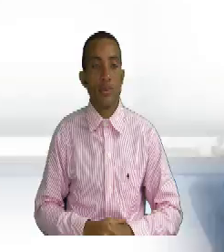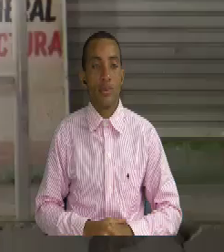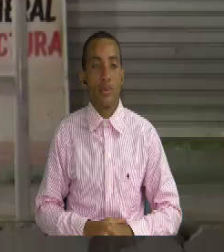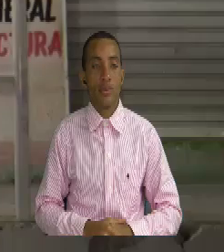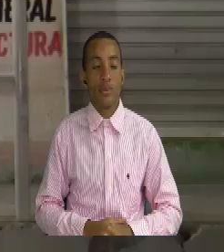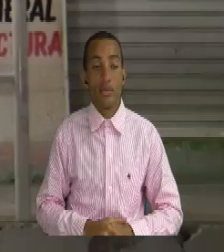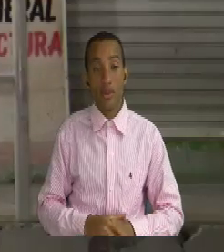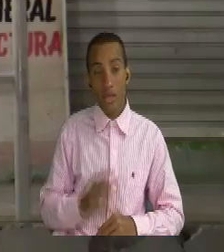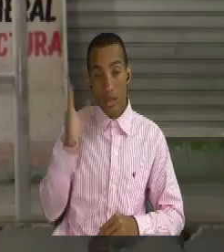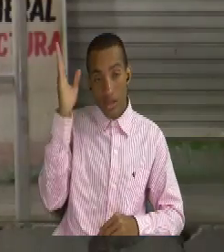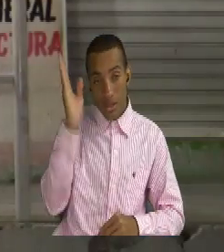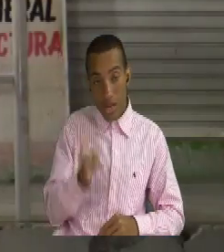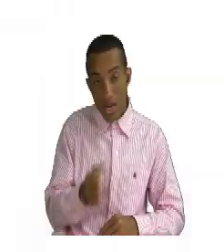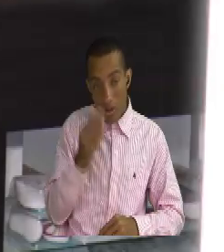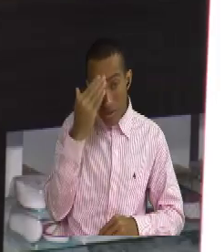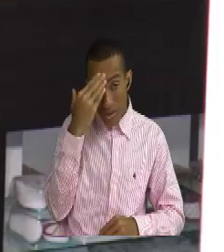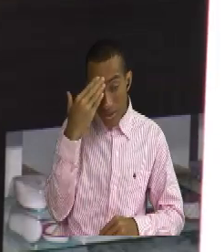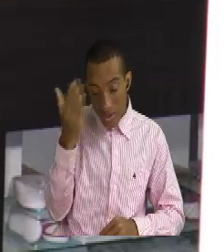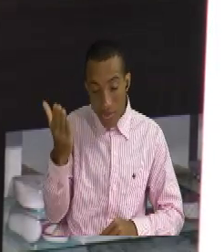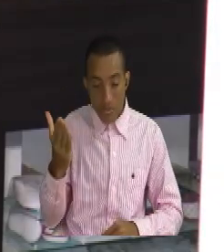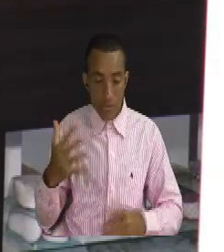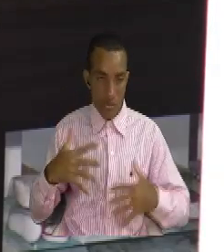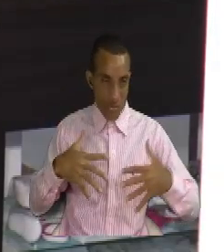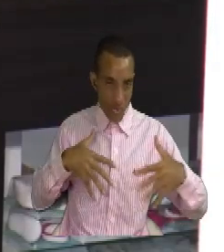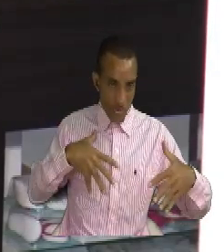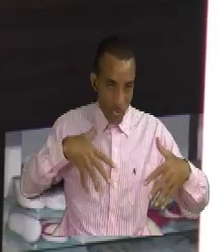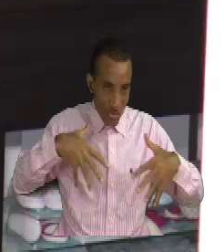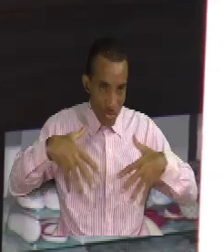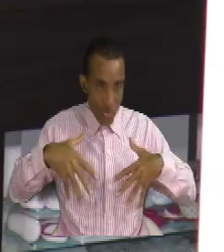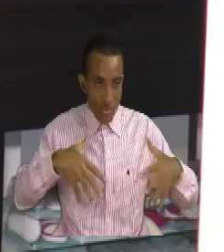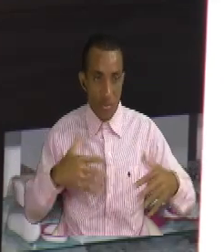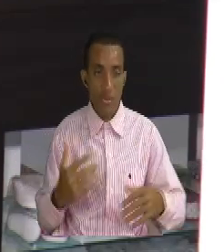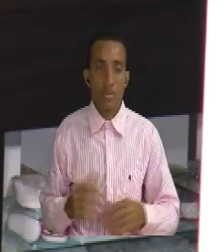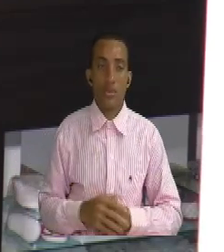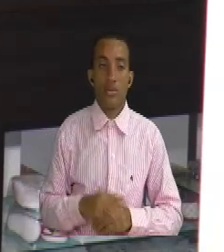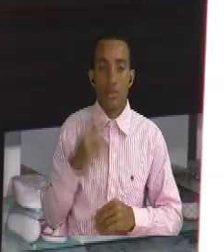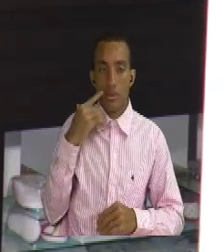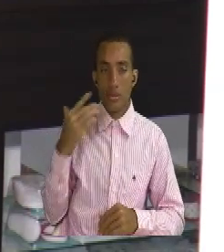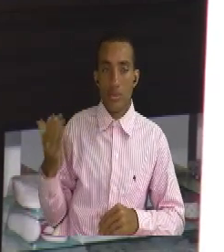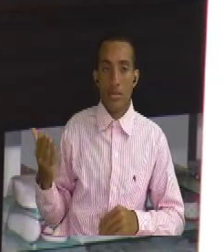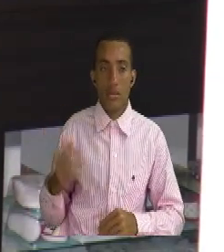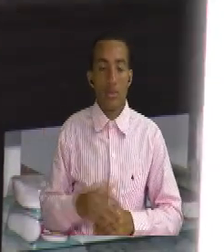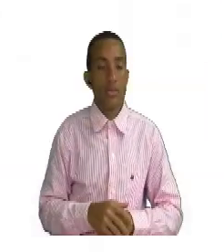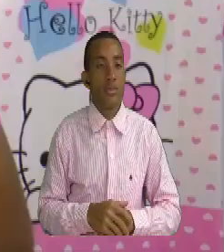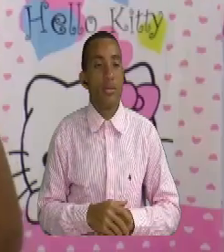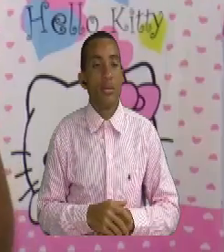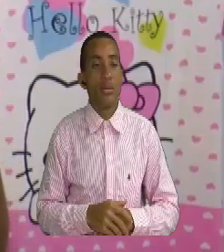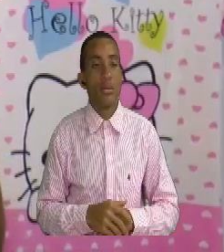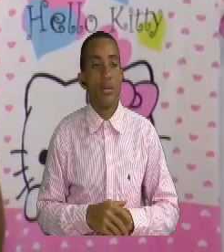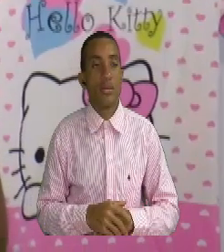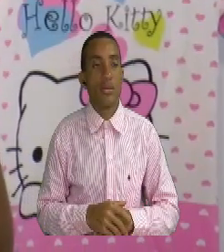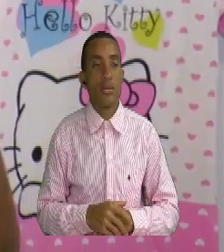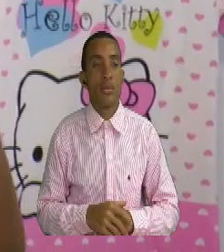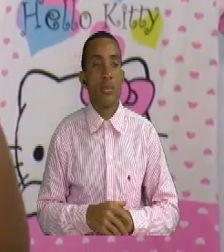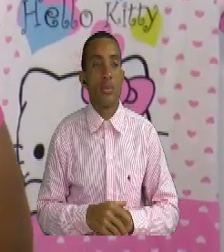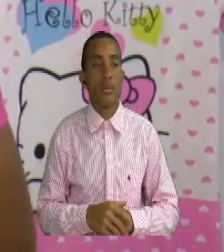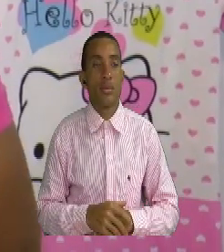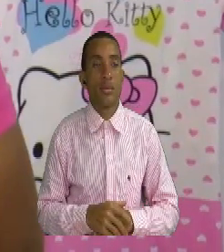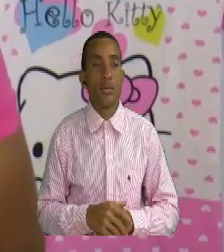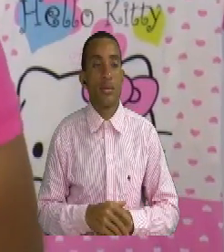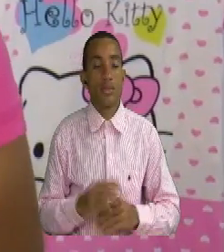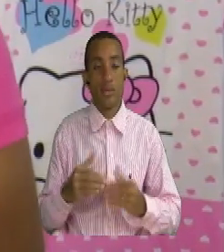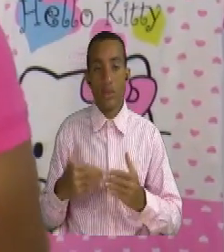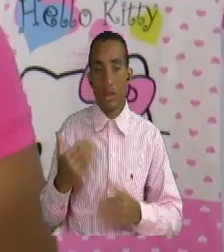al Teatro del Pueblo, en el barrio Primero de Mayo. Servicios que estamos brindándole aquí a todas las mamitas. Bueno, inicialmente